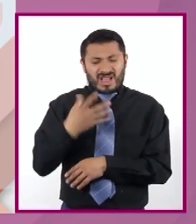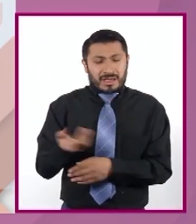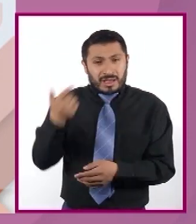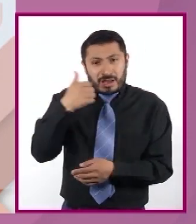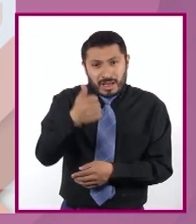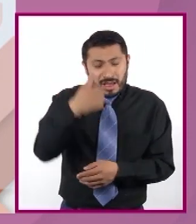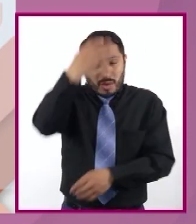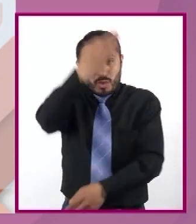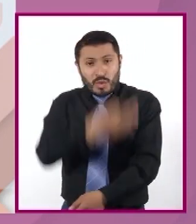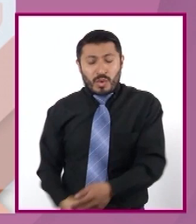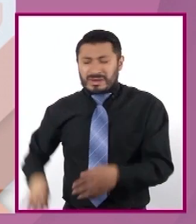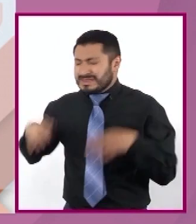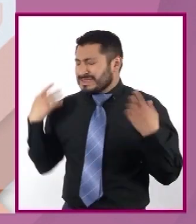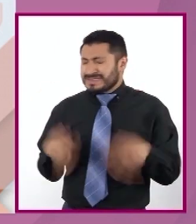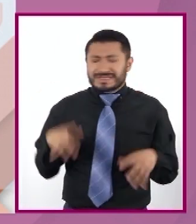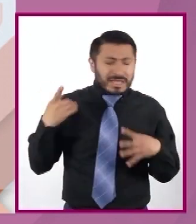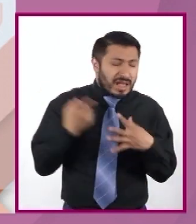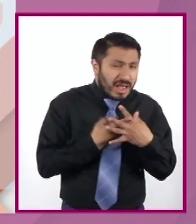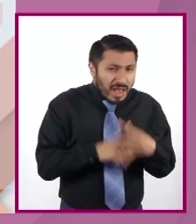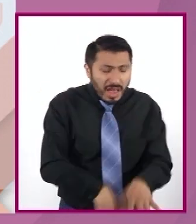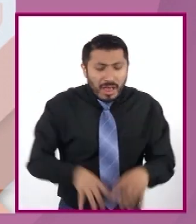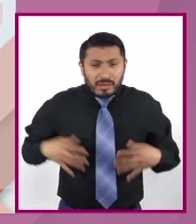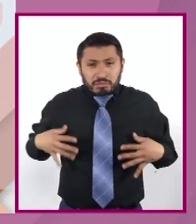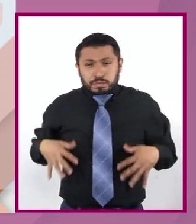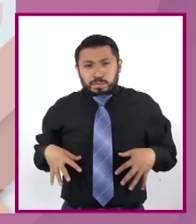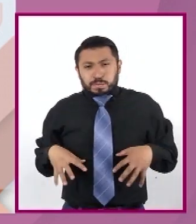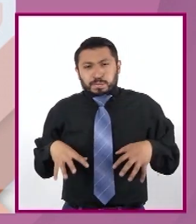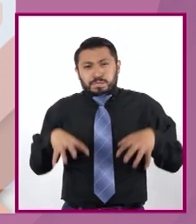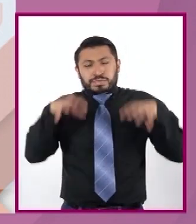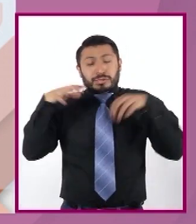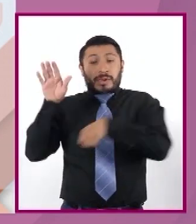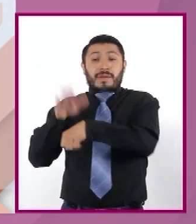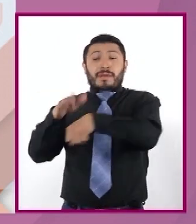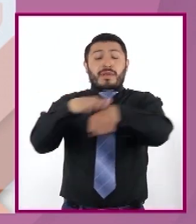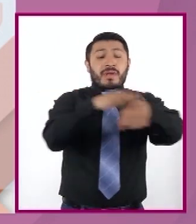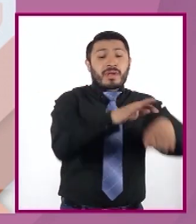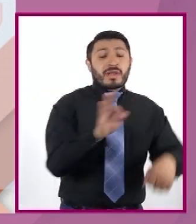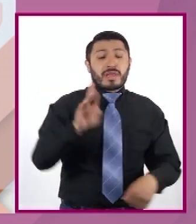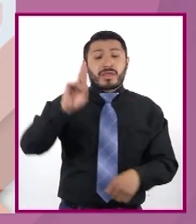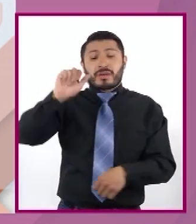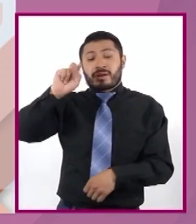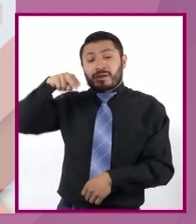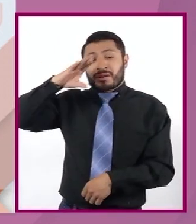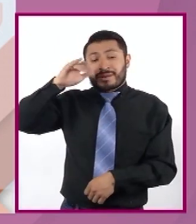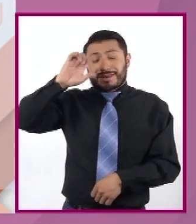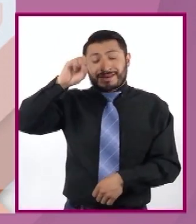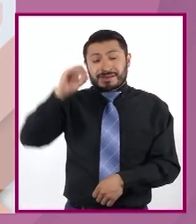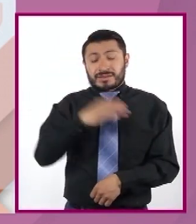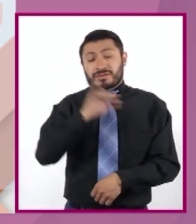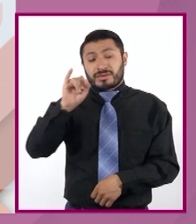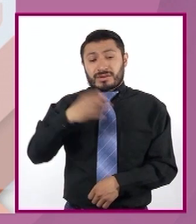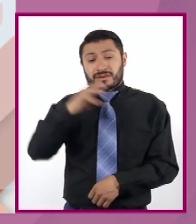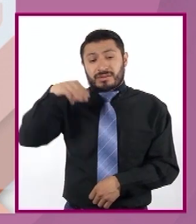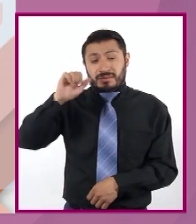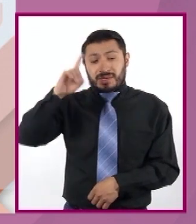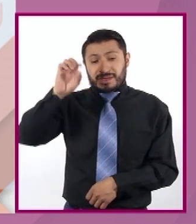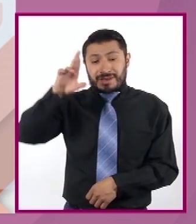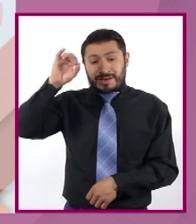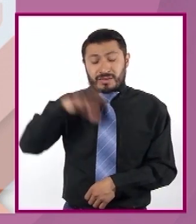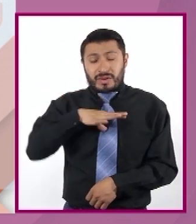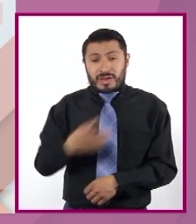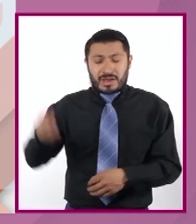de la tarde, iniciaba el levantamiento armado convocado por Francisco I. Madero para poner fin al gobierno de Porfirio Díaz y